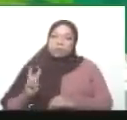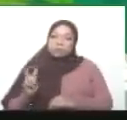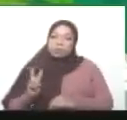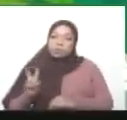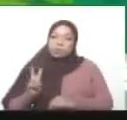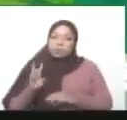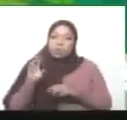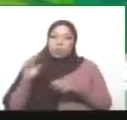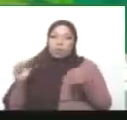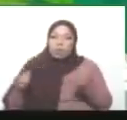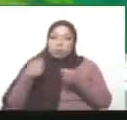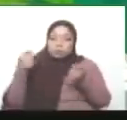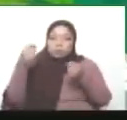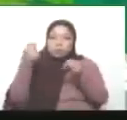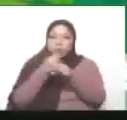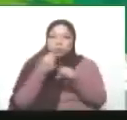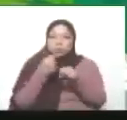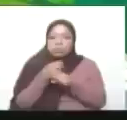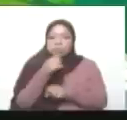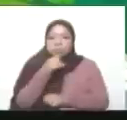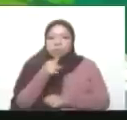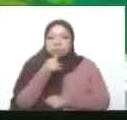protestó enérgicamente